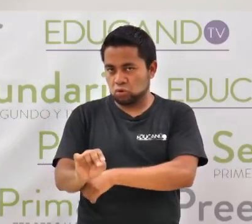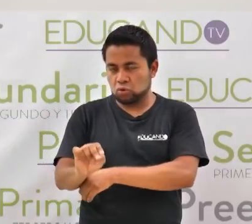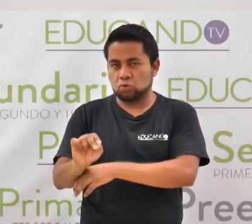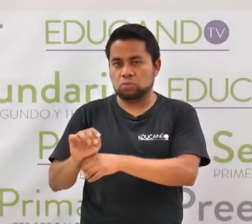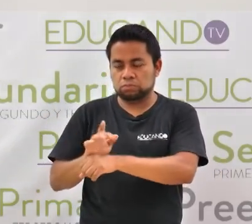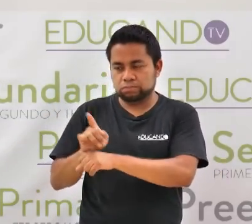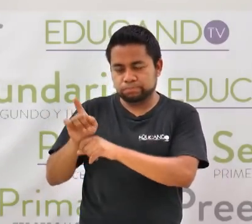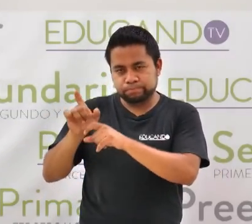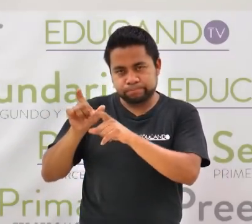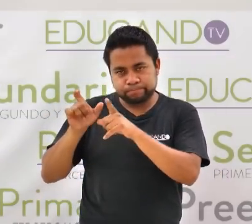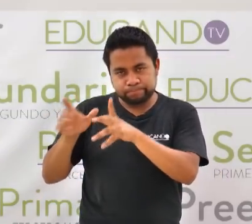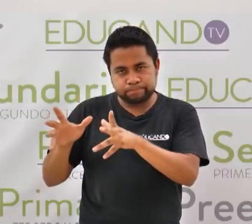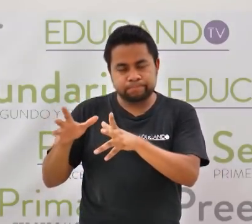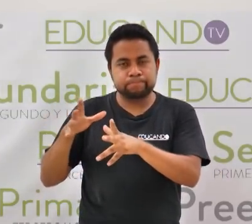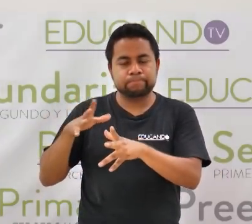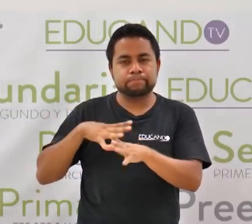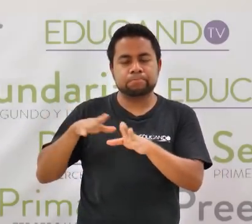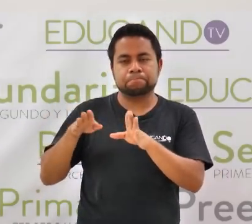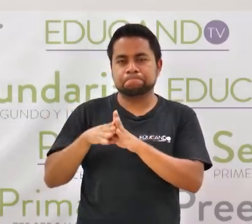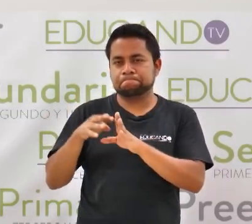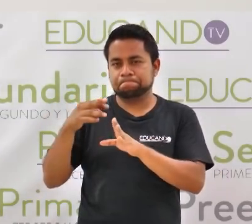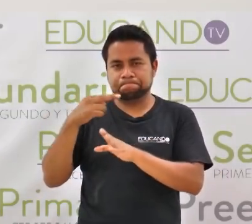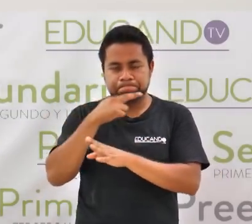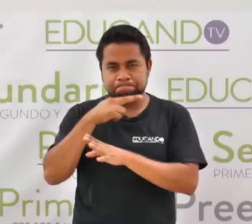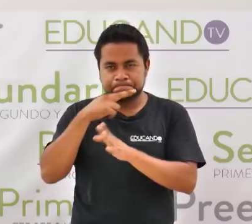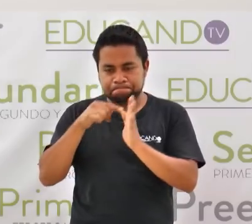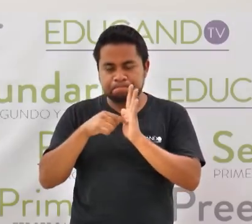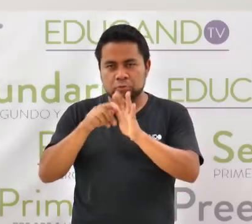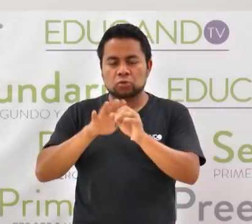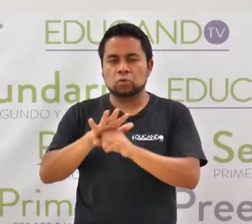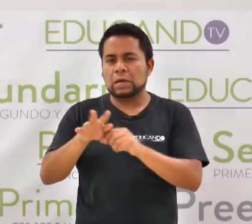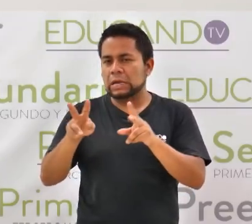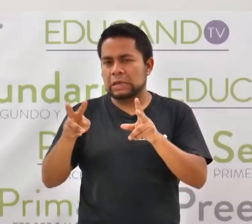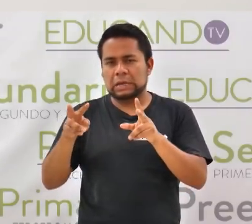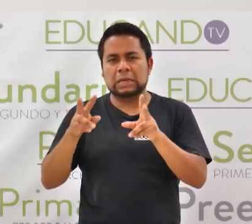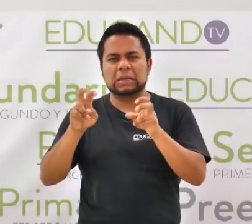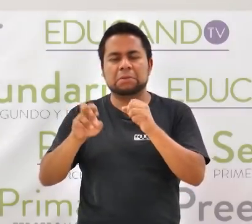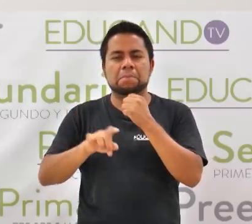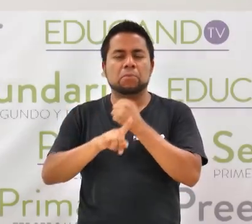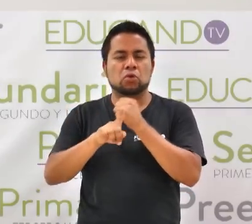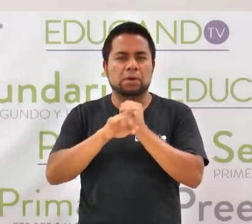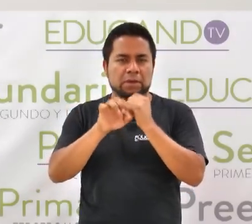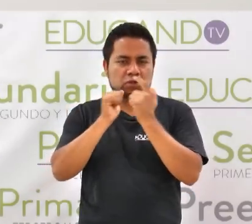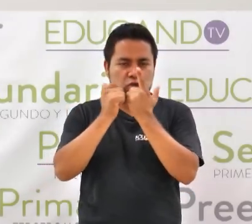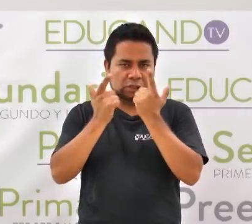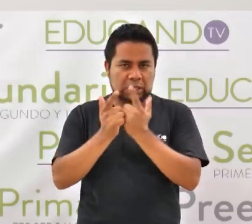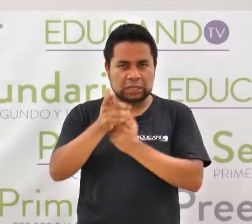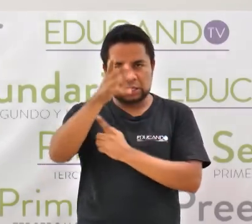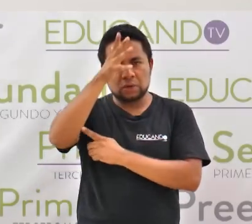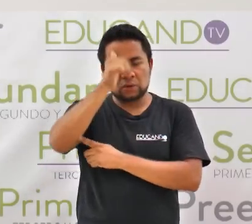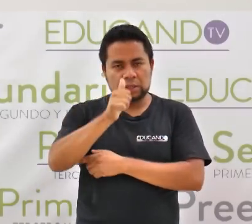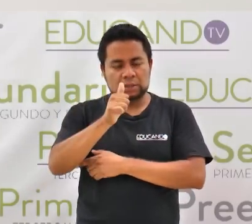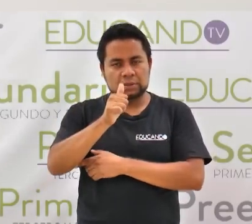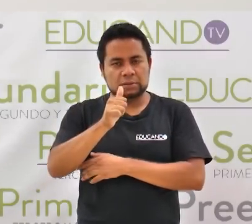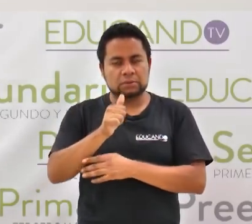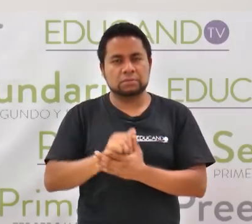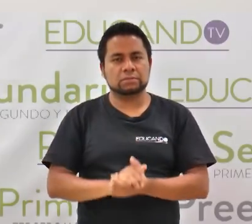porque aquí ya tenemos que presentar rápidamente el problema social. Recuerden